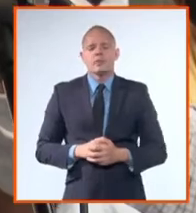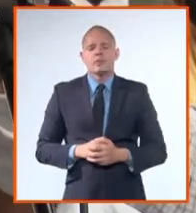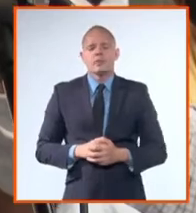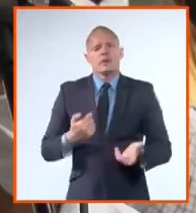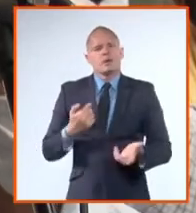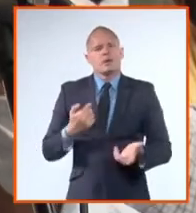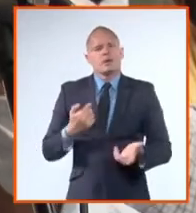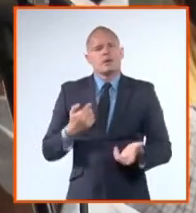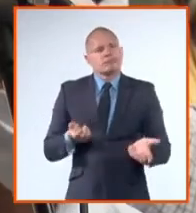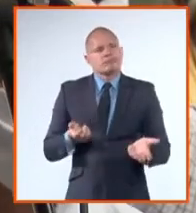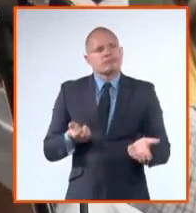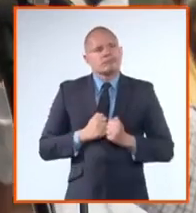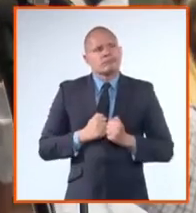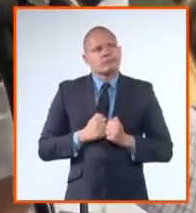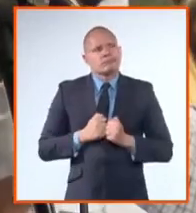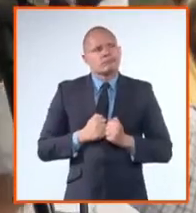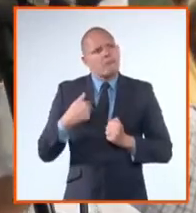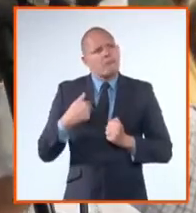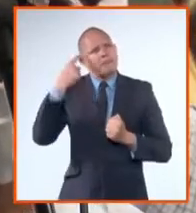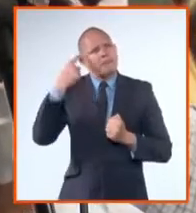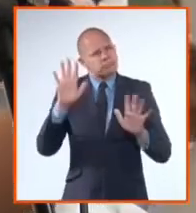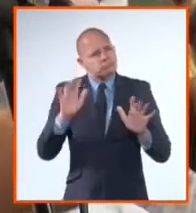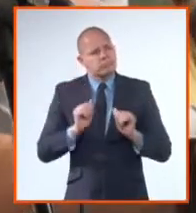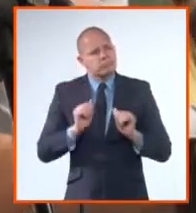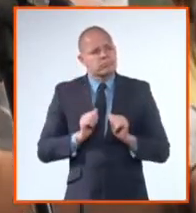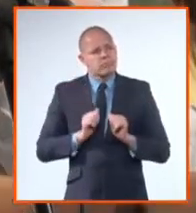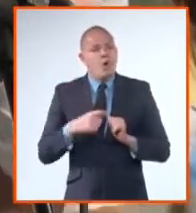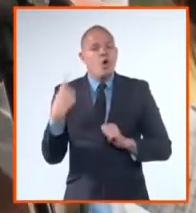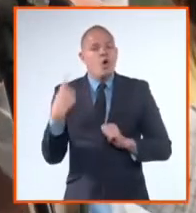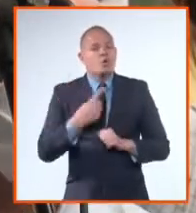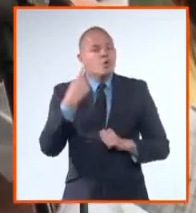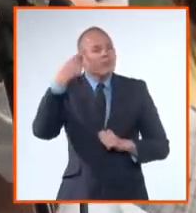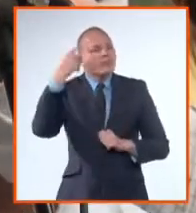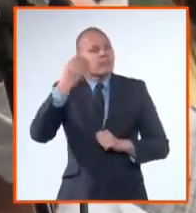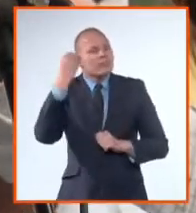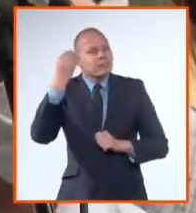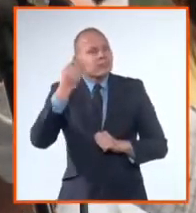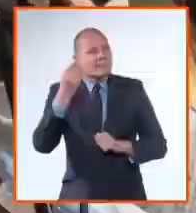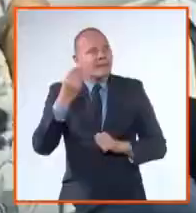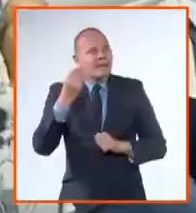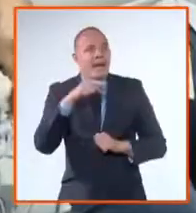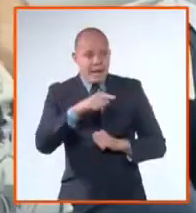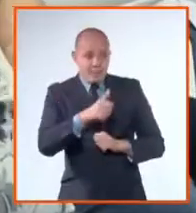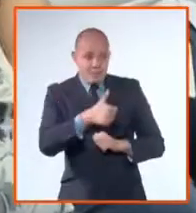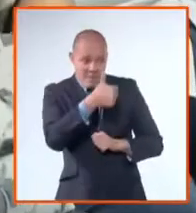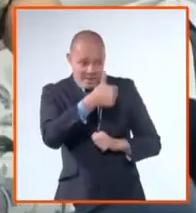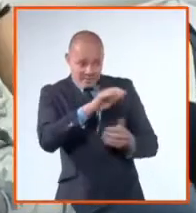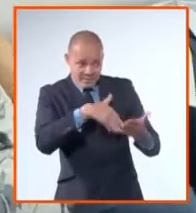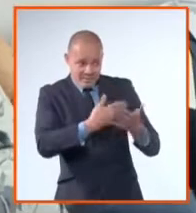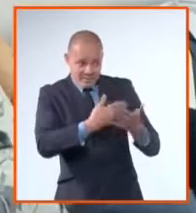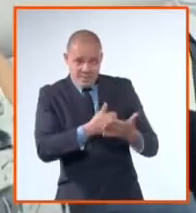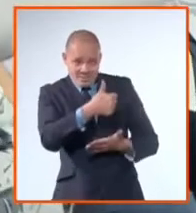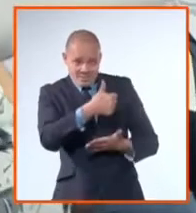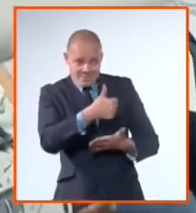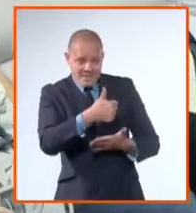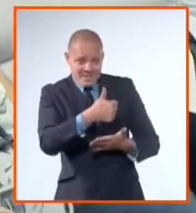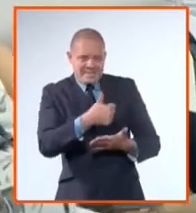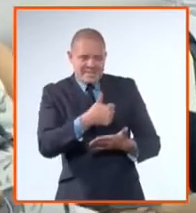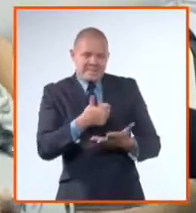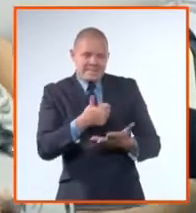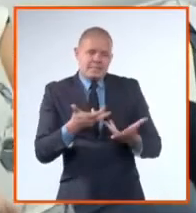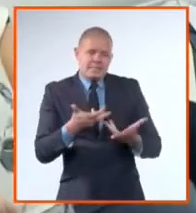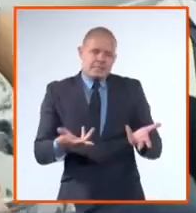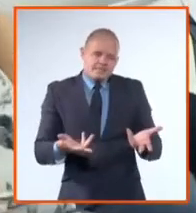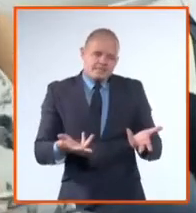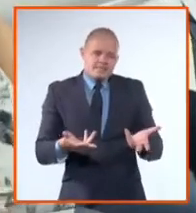bien en qué momentos estamos y en qué momentos tomamos la decisión de que en alguno deje de existir